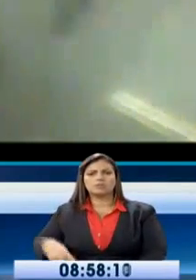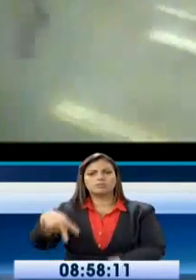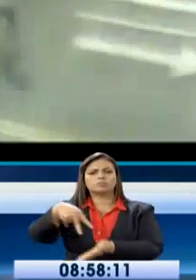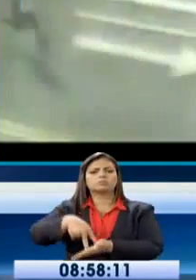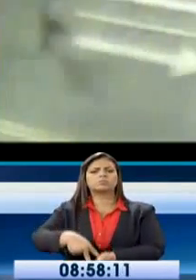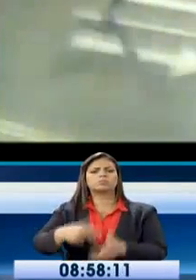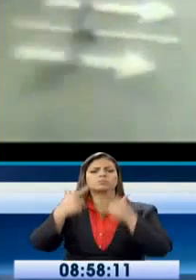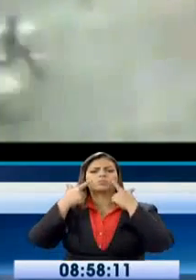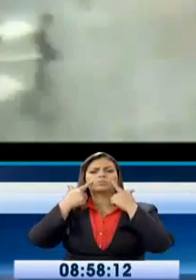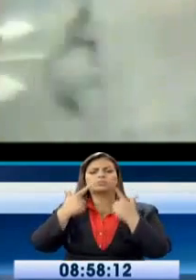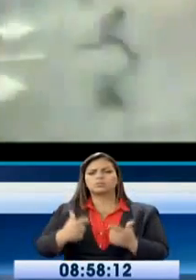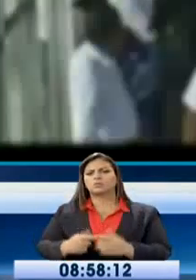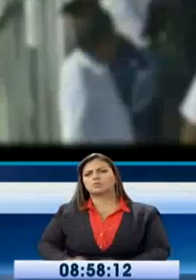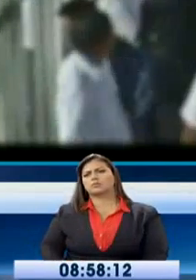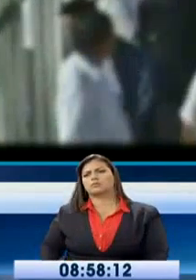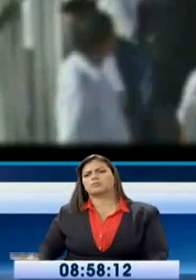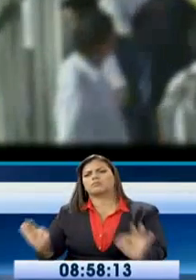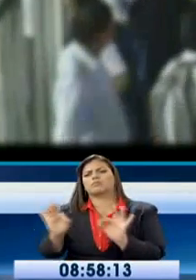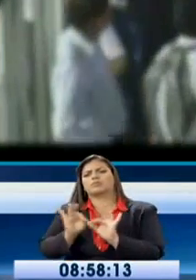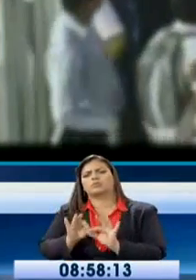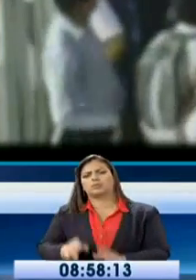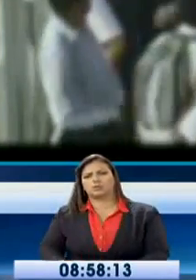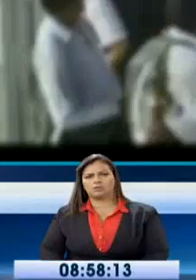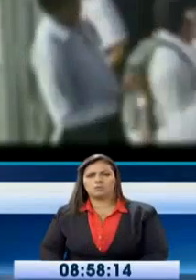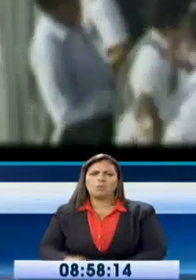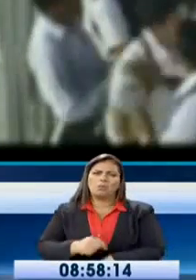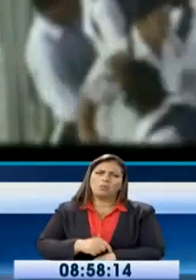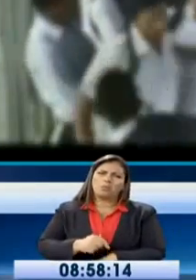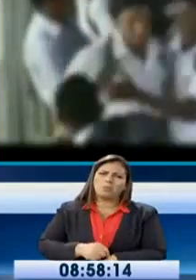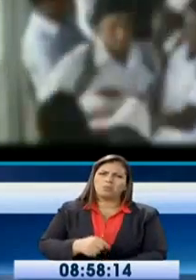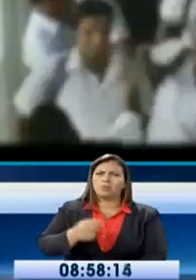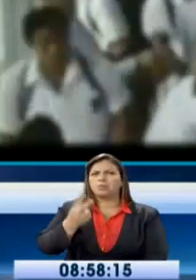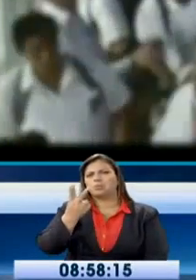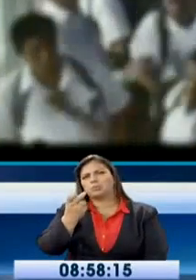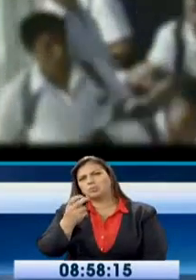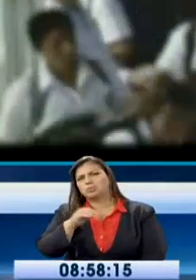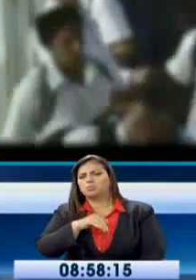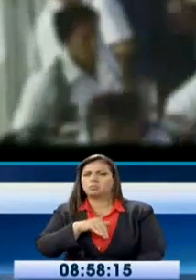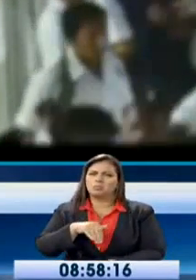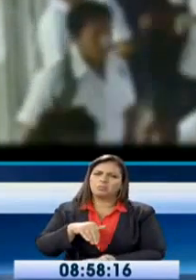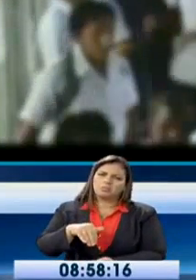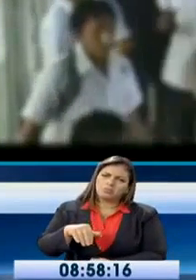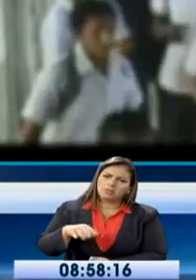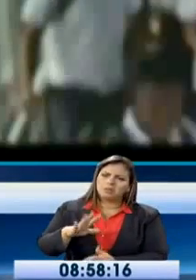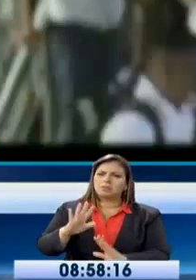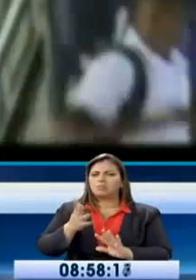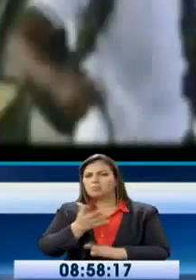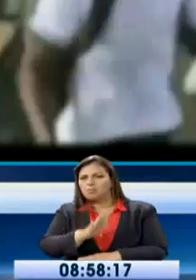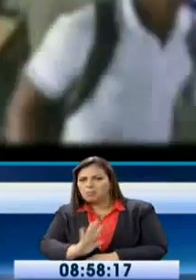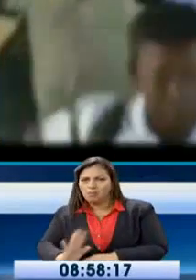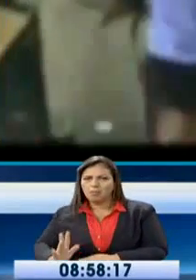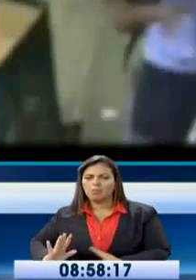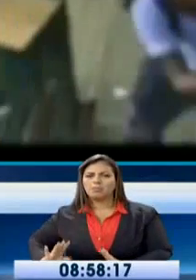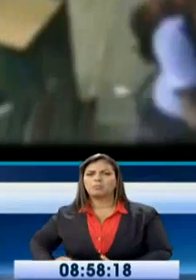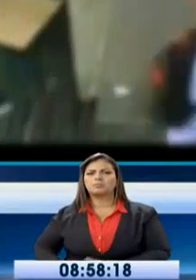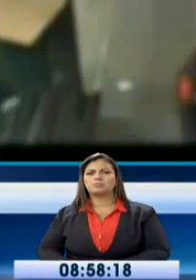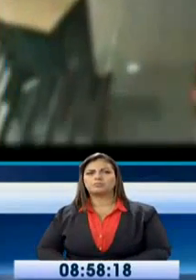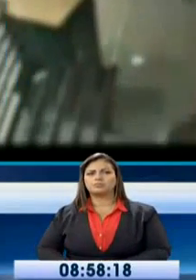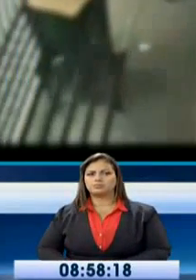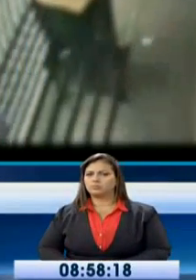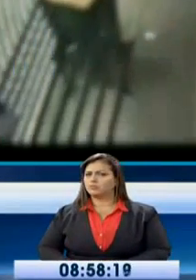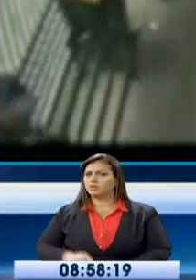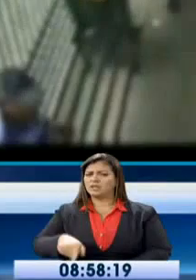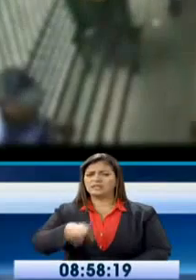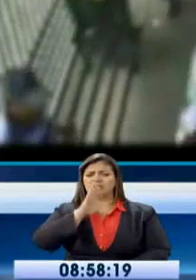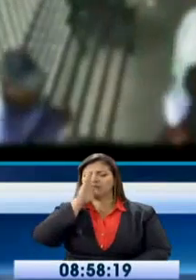máximo un... Es decir, mediodía, cuando salen los que cuando estudian en la mañana y cuando entran... Salen en la tarde, porque eso es verdad. Siempre hay problemas.